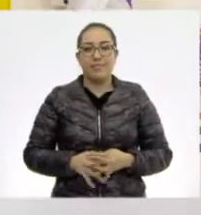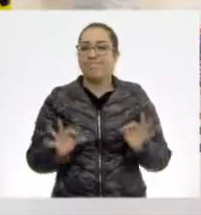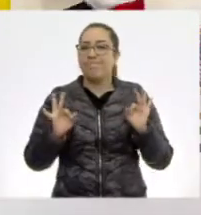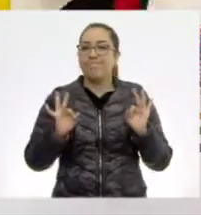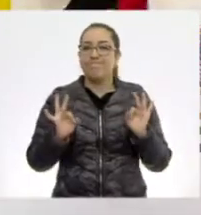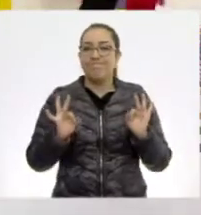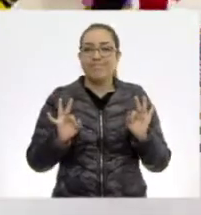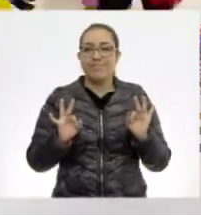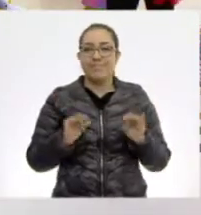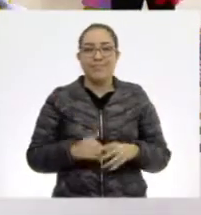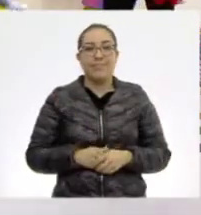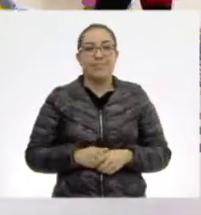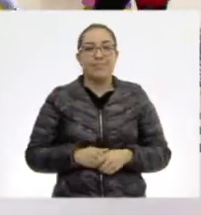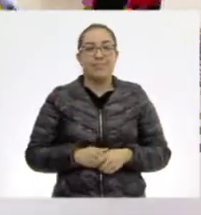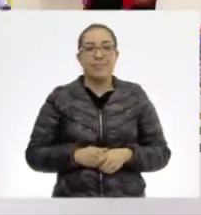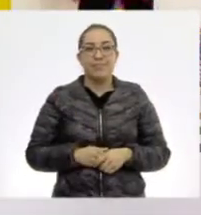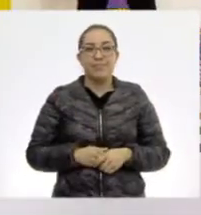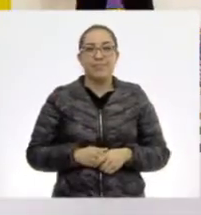Excelente.